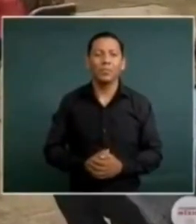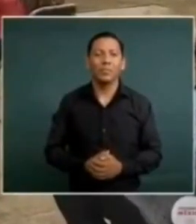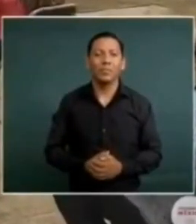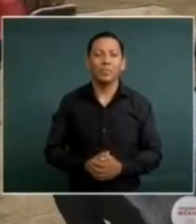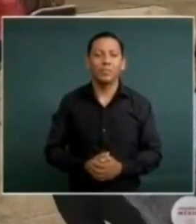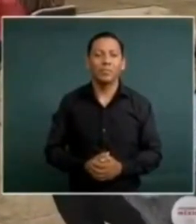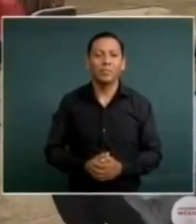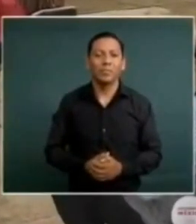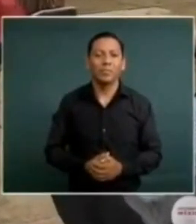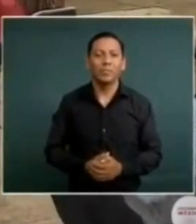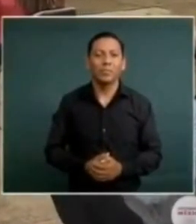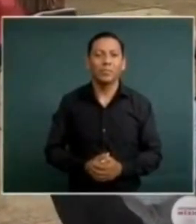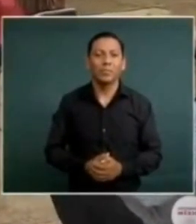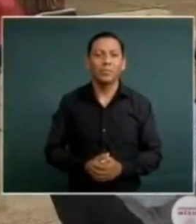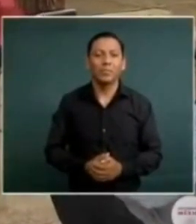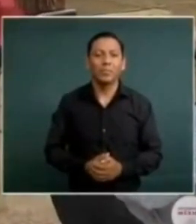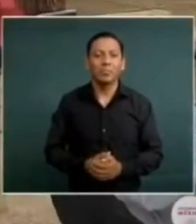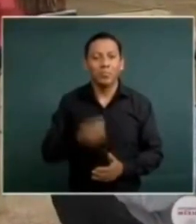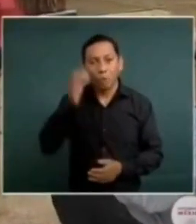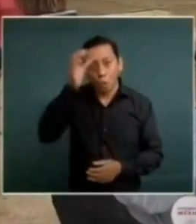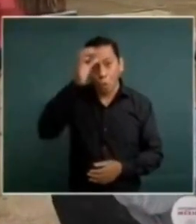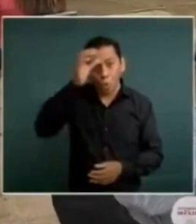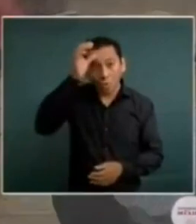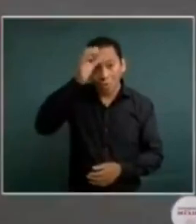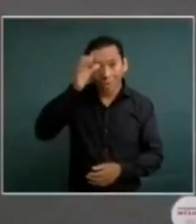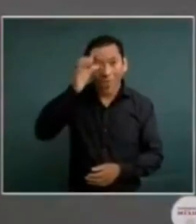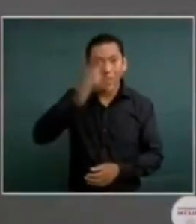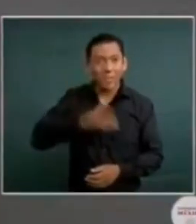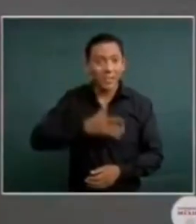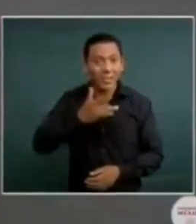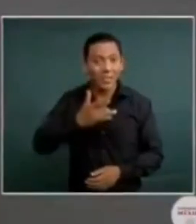bien con nuestra conciencia.